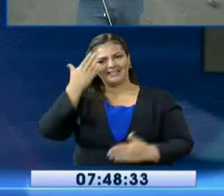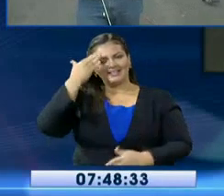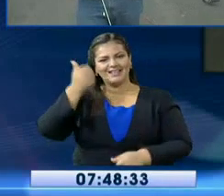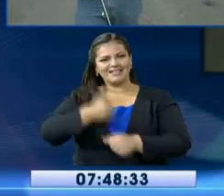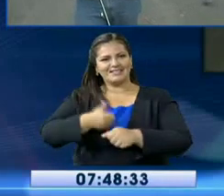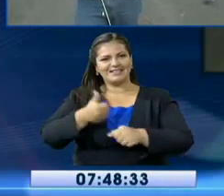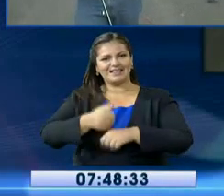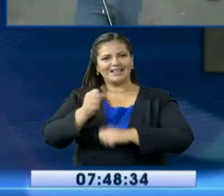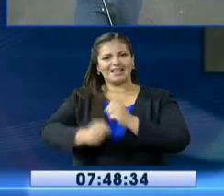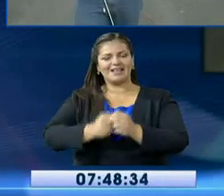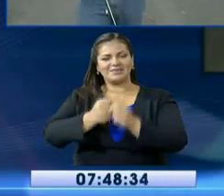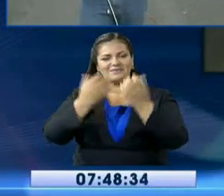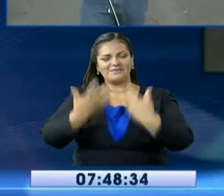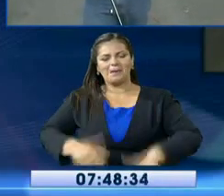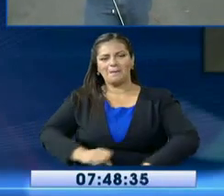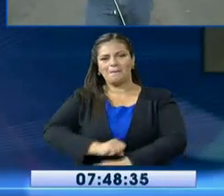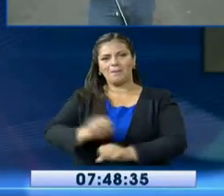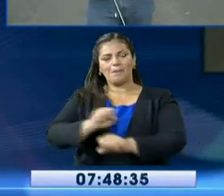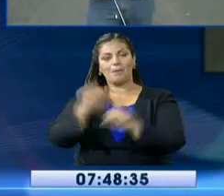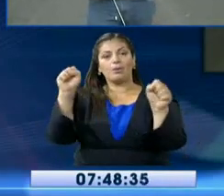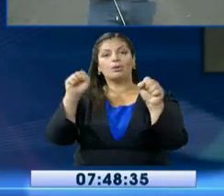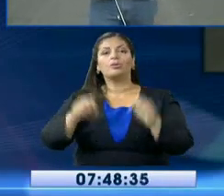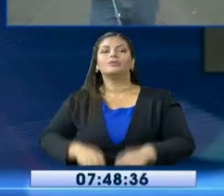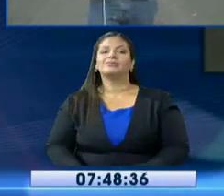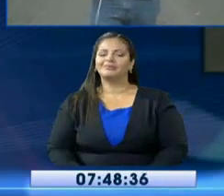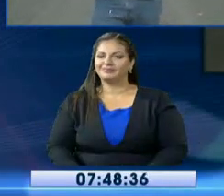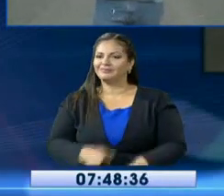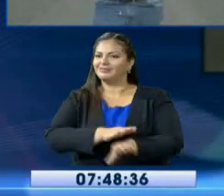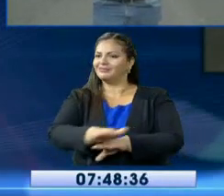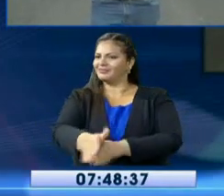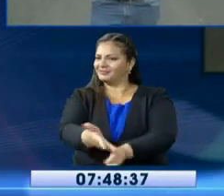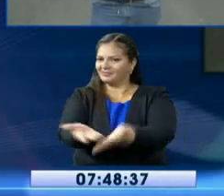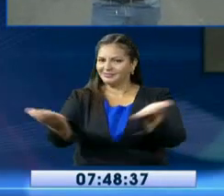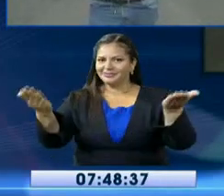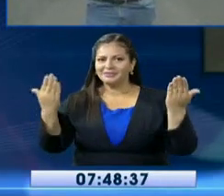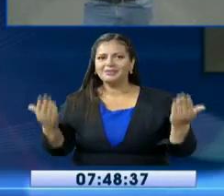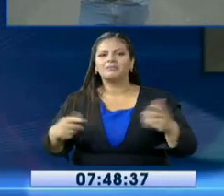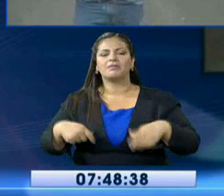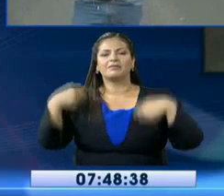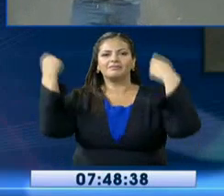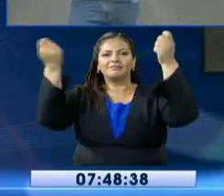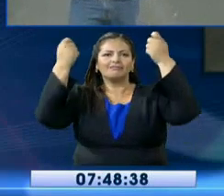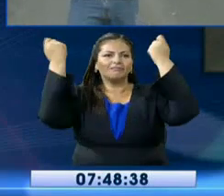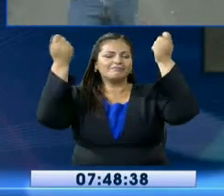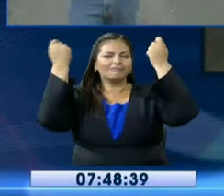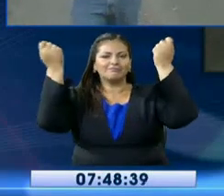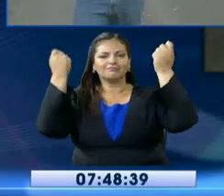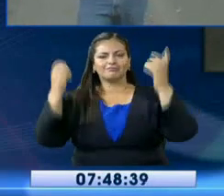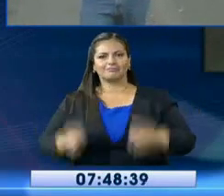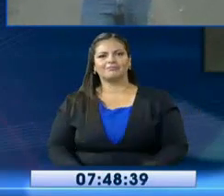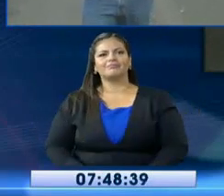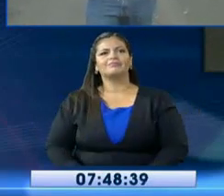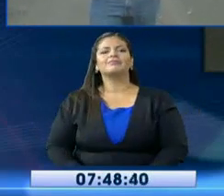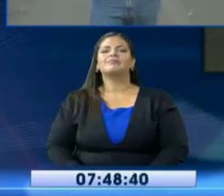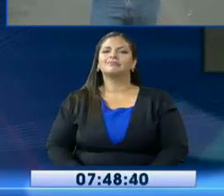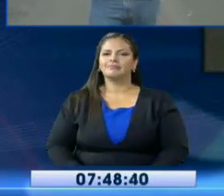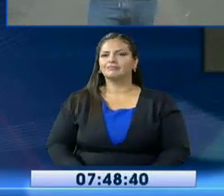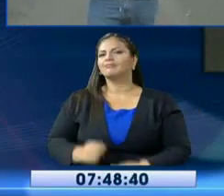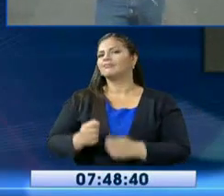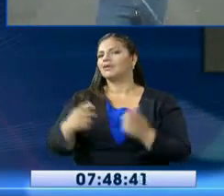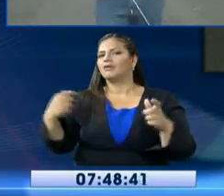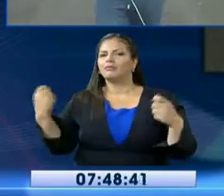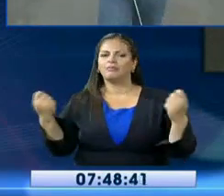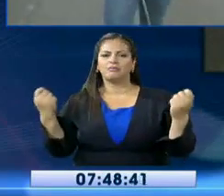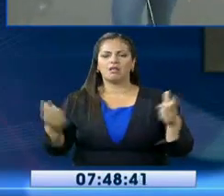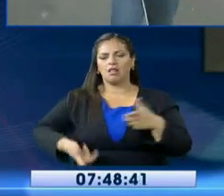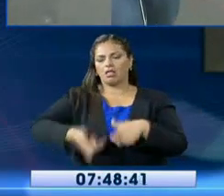Poniendo la buena música y invitándolos a toda nuestra linda gente a que celebremos el año que viene calmaditos, no tomar